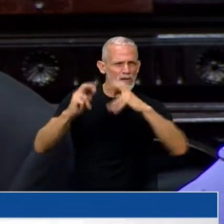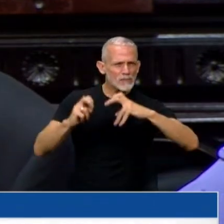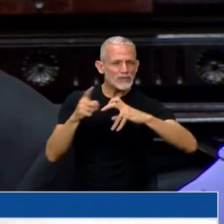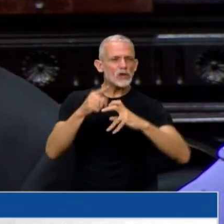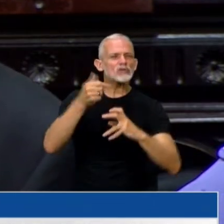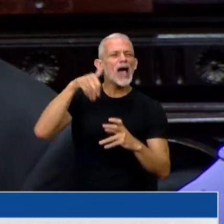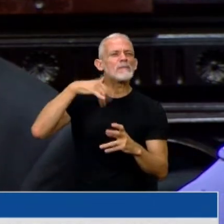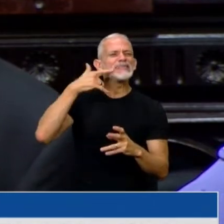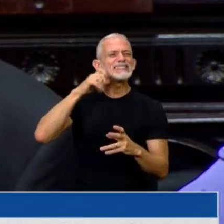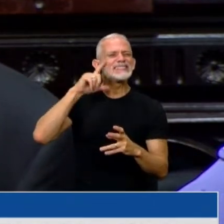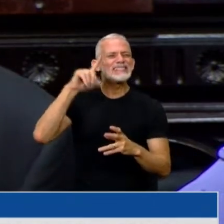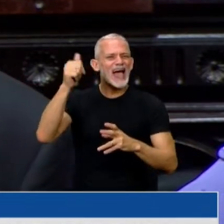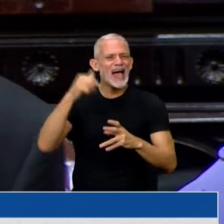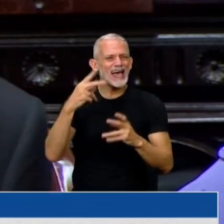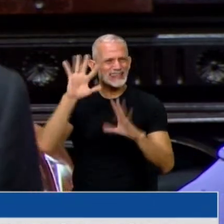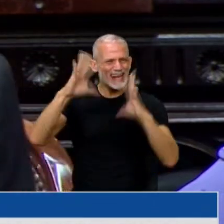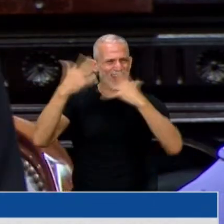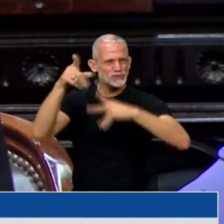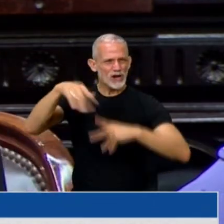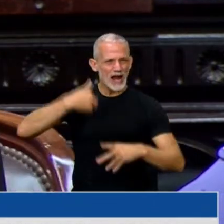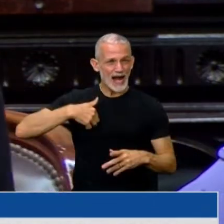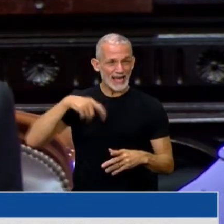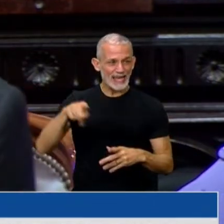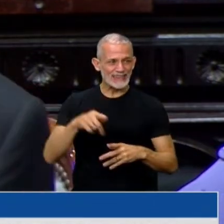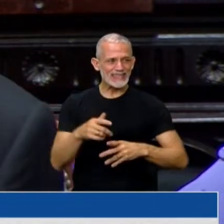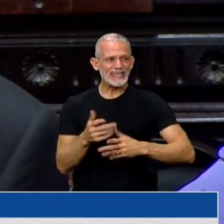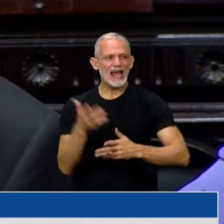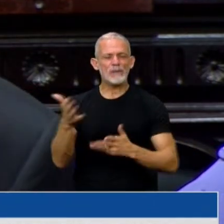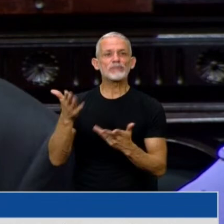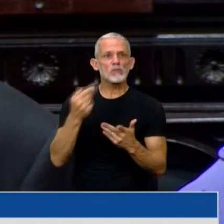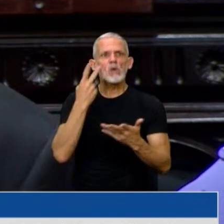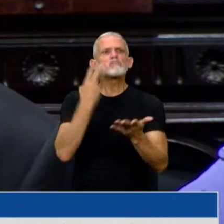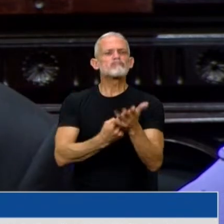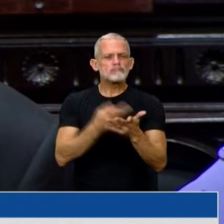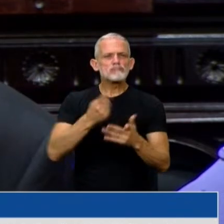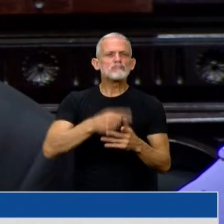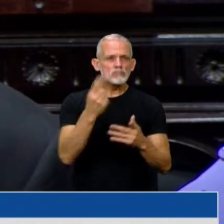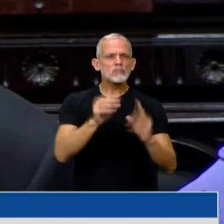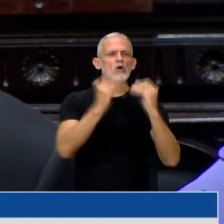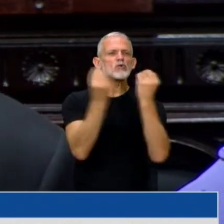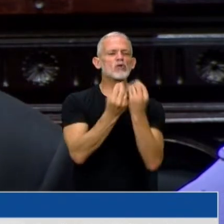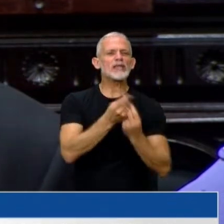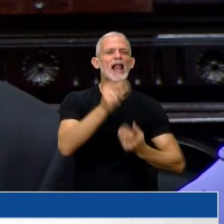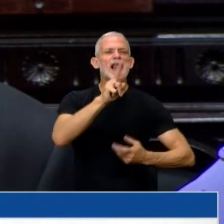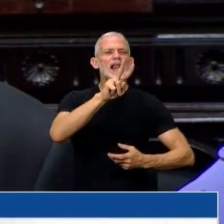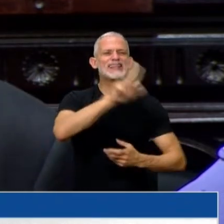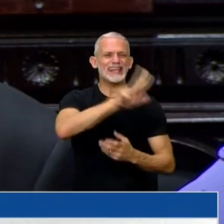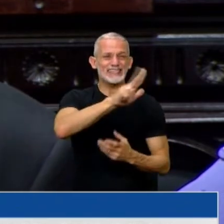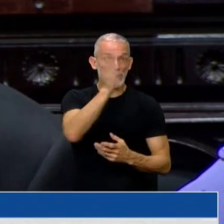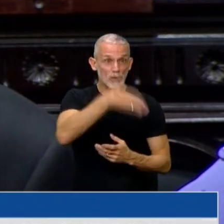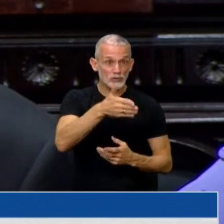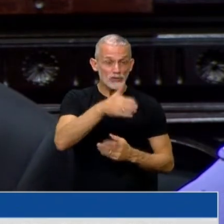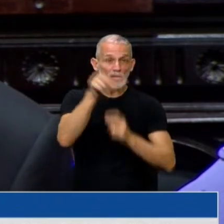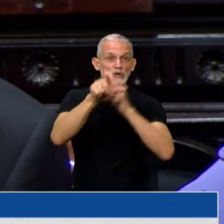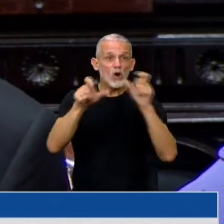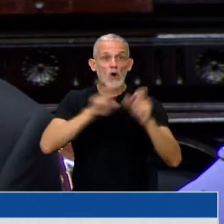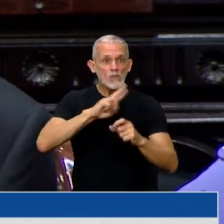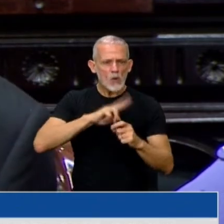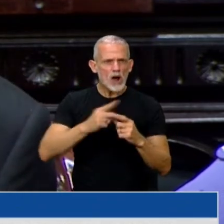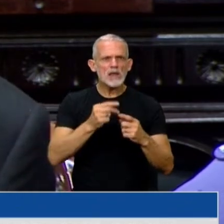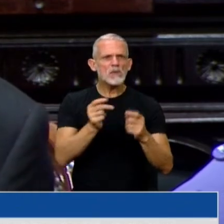hizo Amnistía Internacional en la Argentina y que reconoció que 1 de cada 3 mujeres sufrió violencia en las